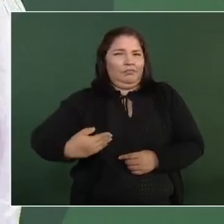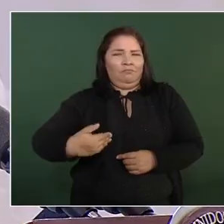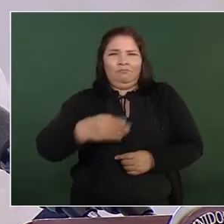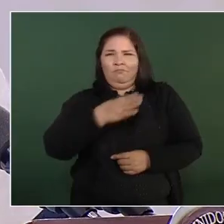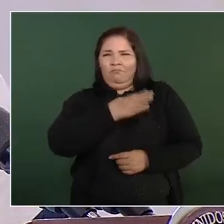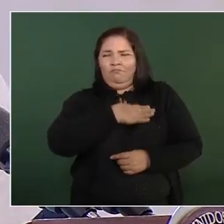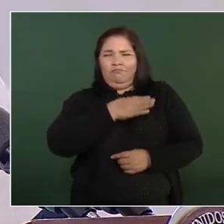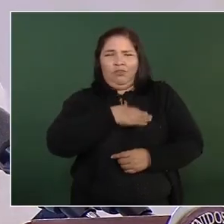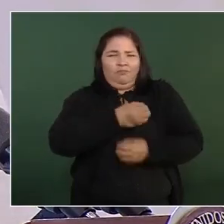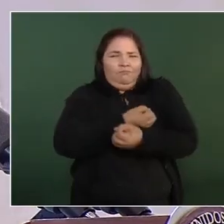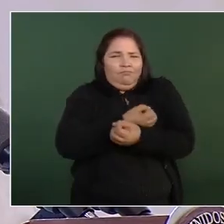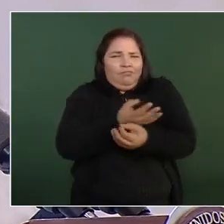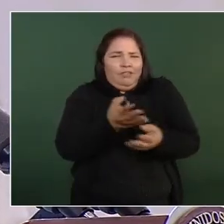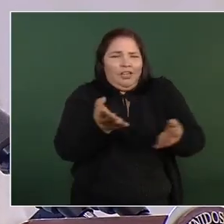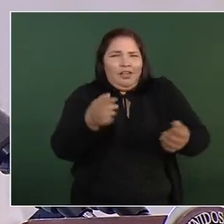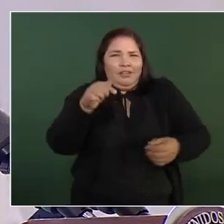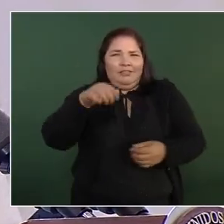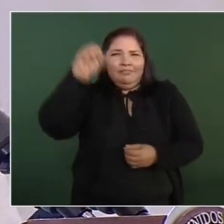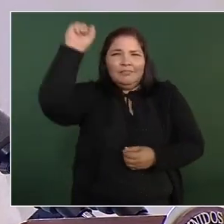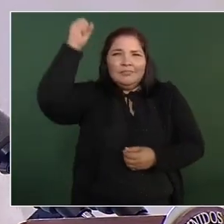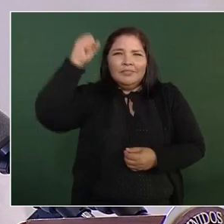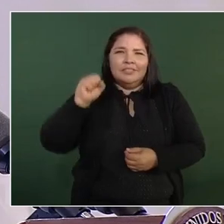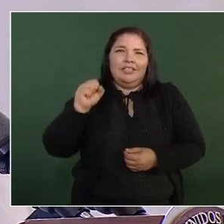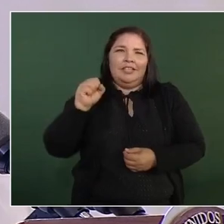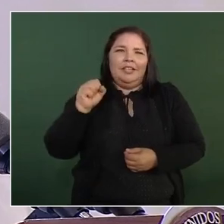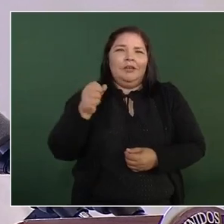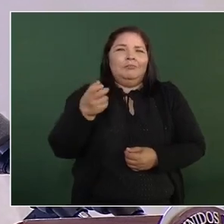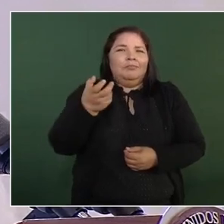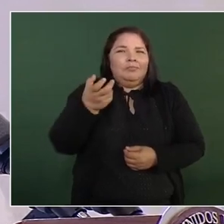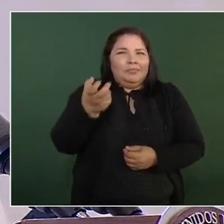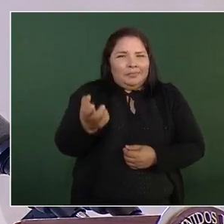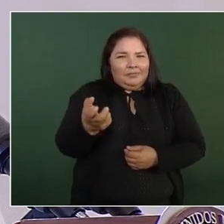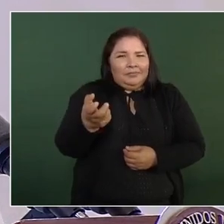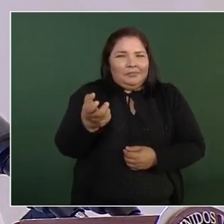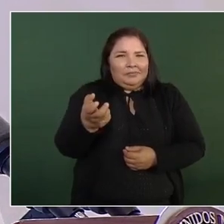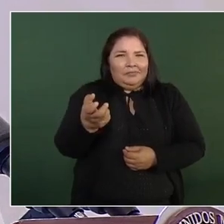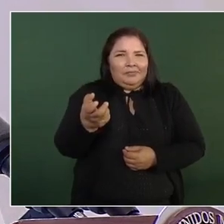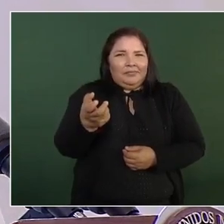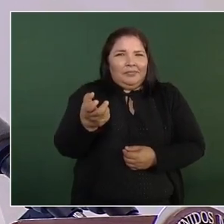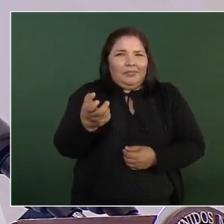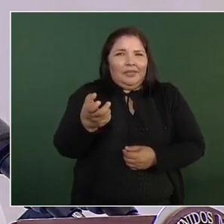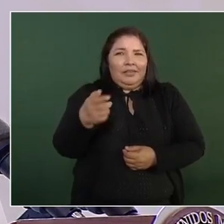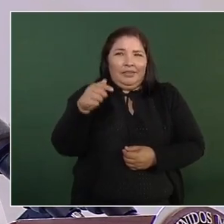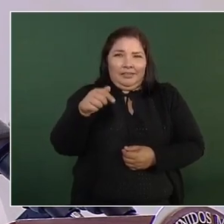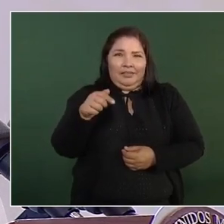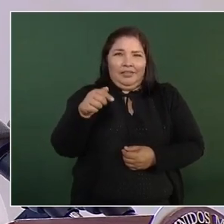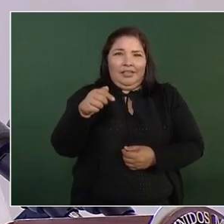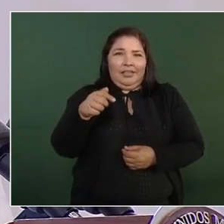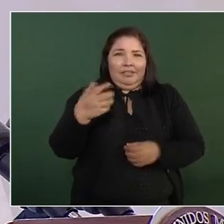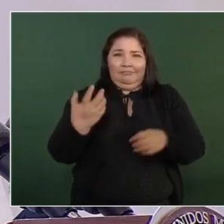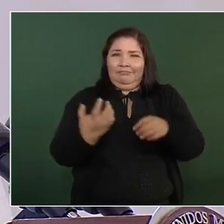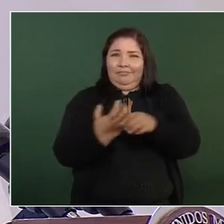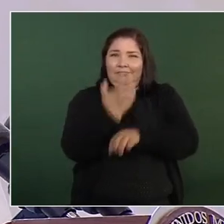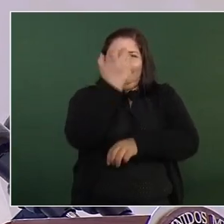con Sinaloa. Yo creo que por eso es el estado que más